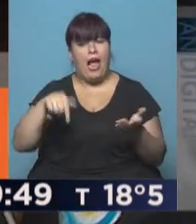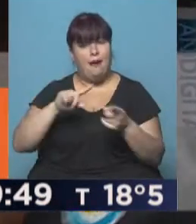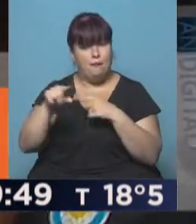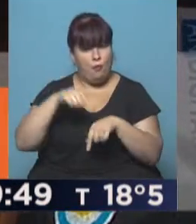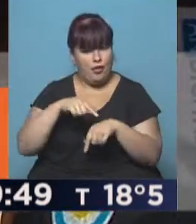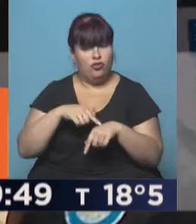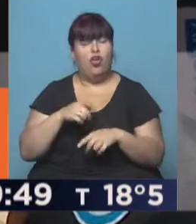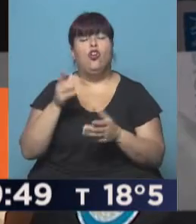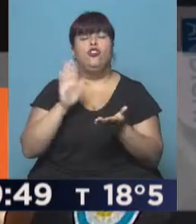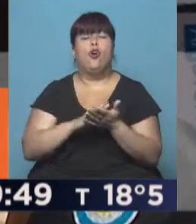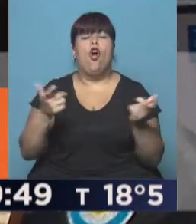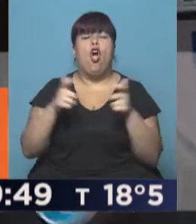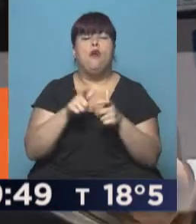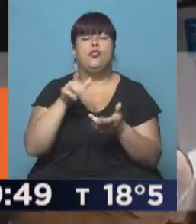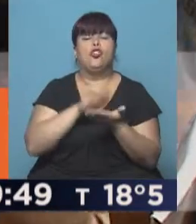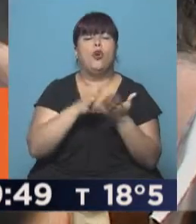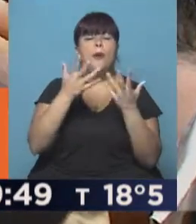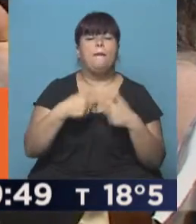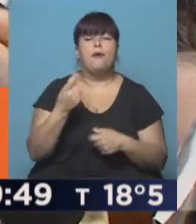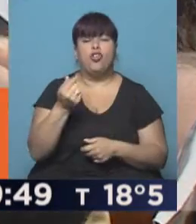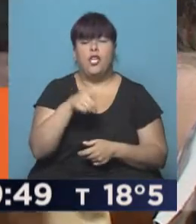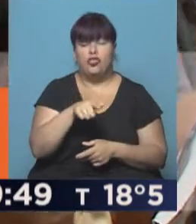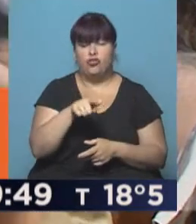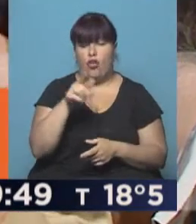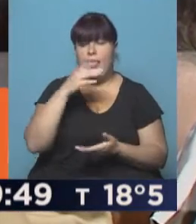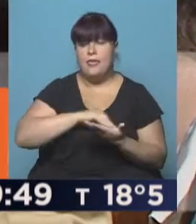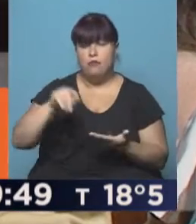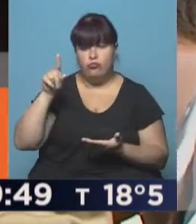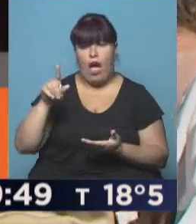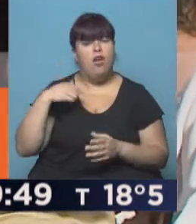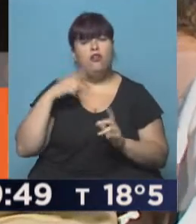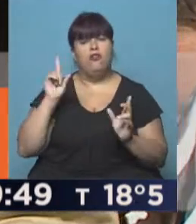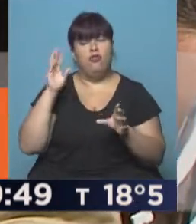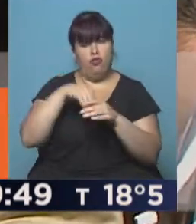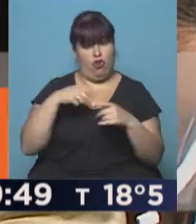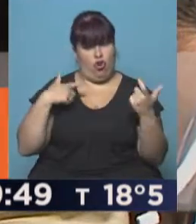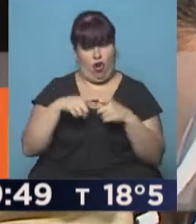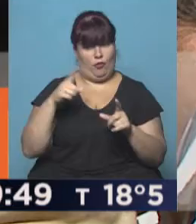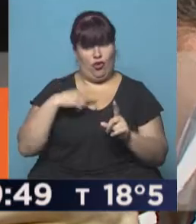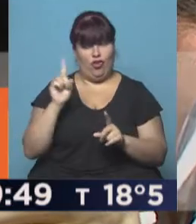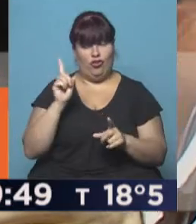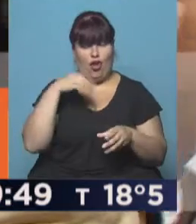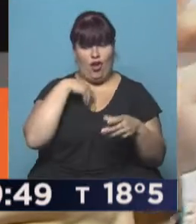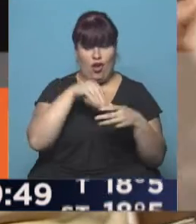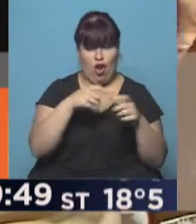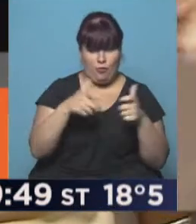pública, de la comisión en relación con este proyecto que llegó de diputados? No, yo digo que no integro la comisión de presupuesto.